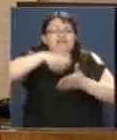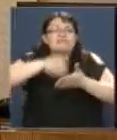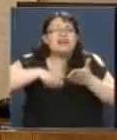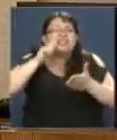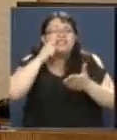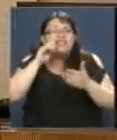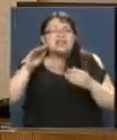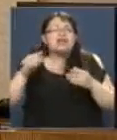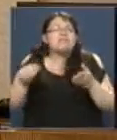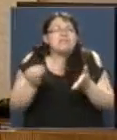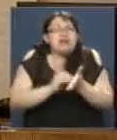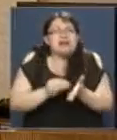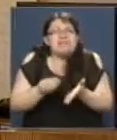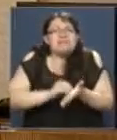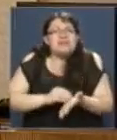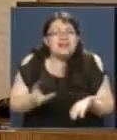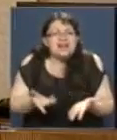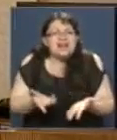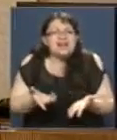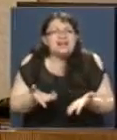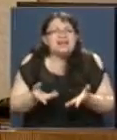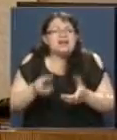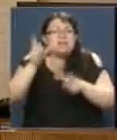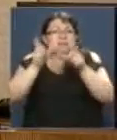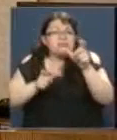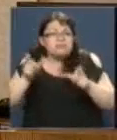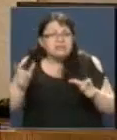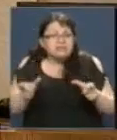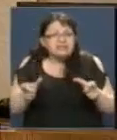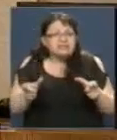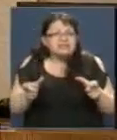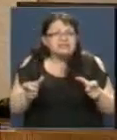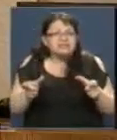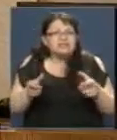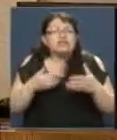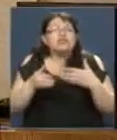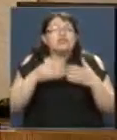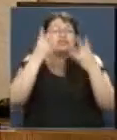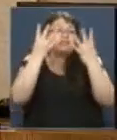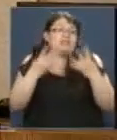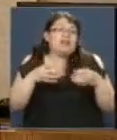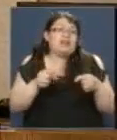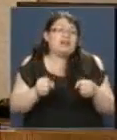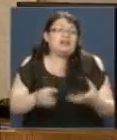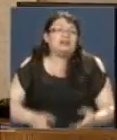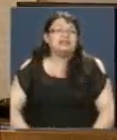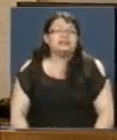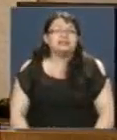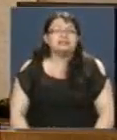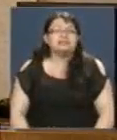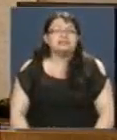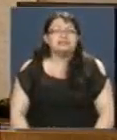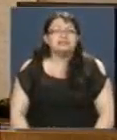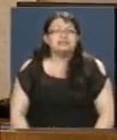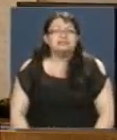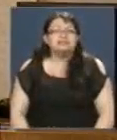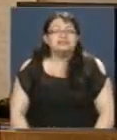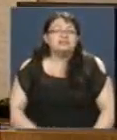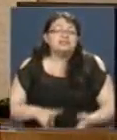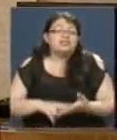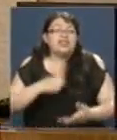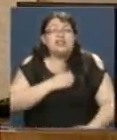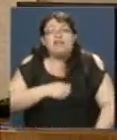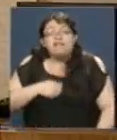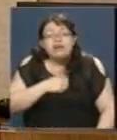agregar más gente a las prisiones. Y aburrido de estar buscándole